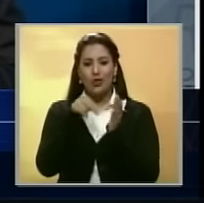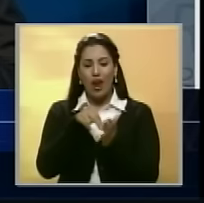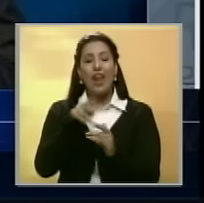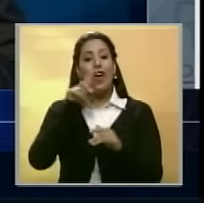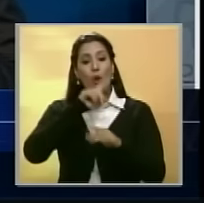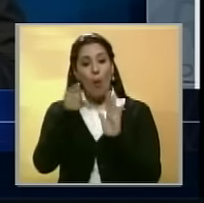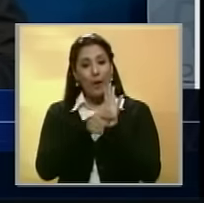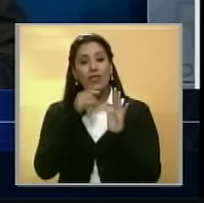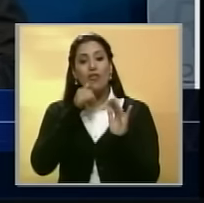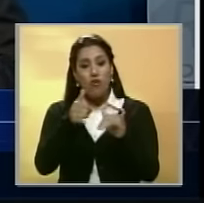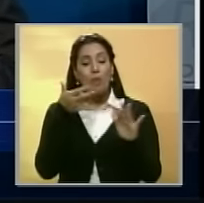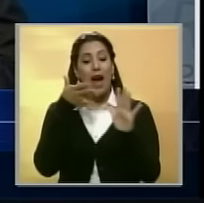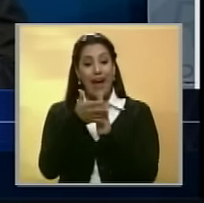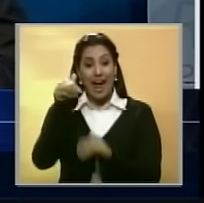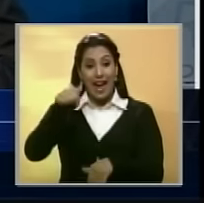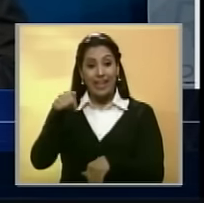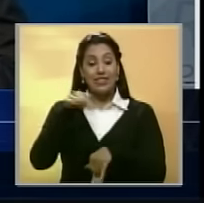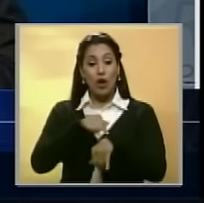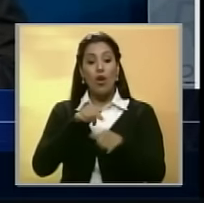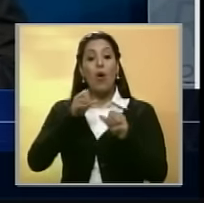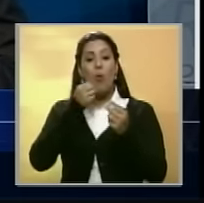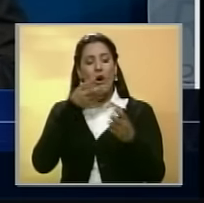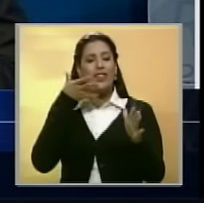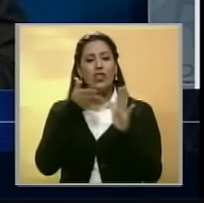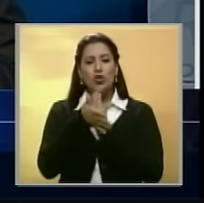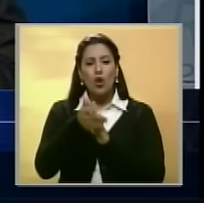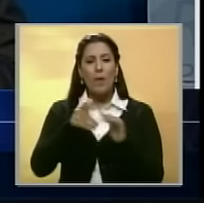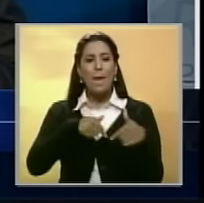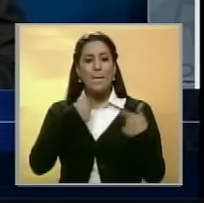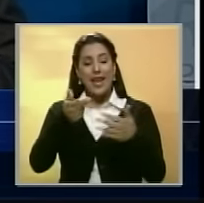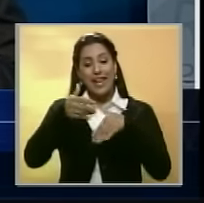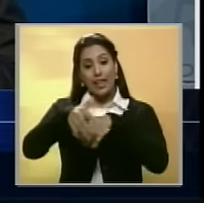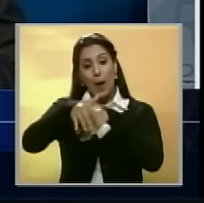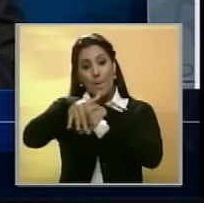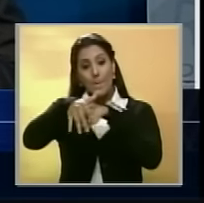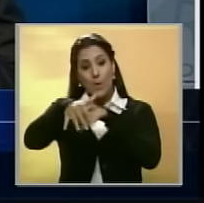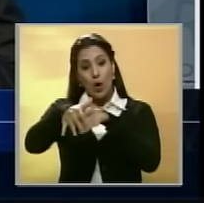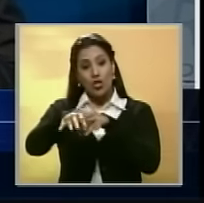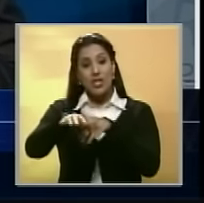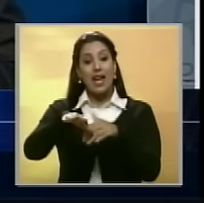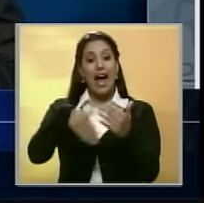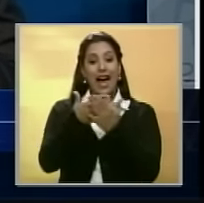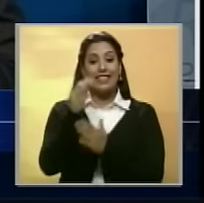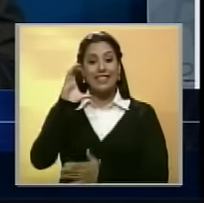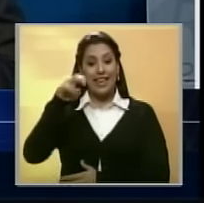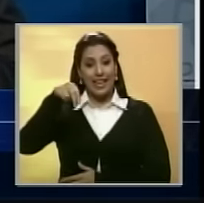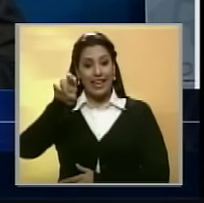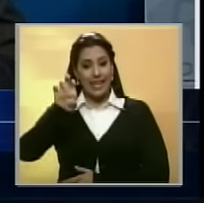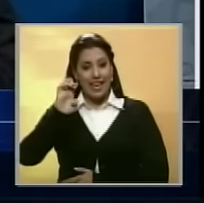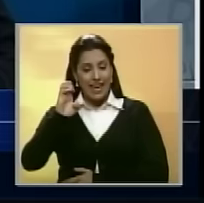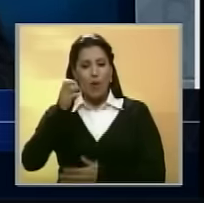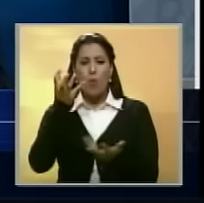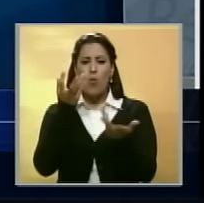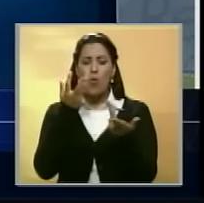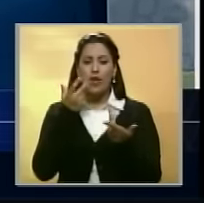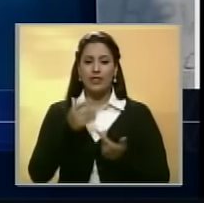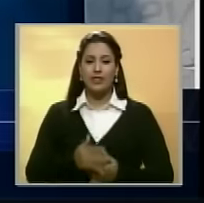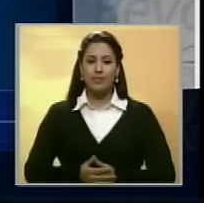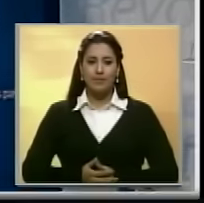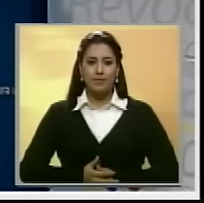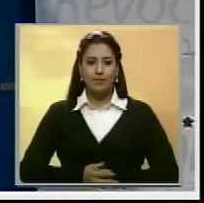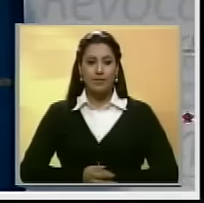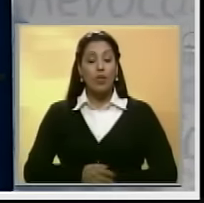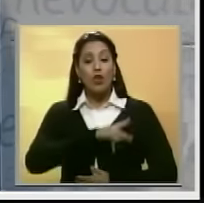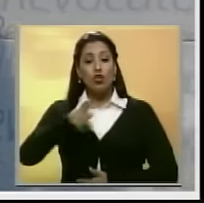va a estar dando detalles sobre la movilización convocada para mañana hacia el CNE. Vamos a escuchar.